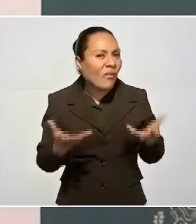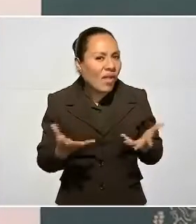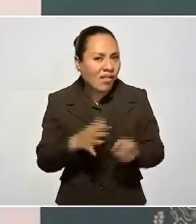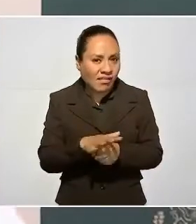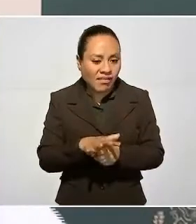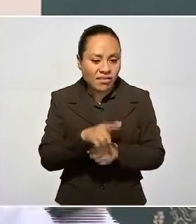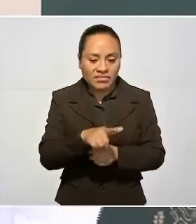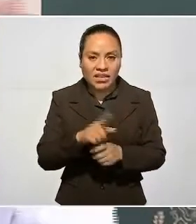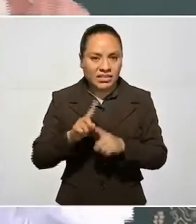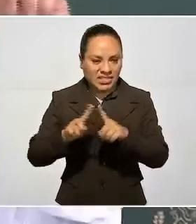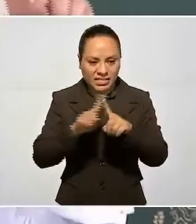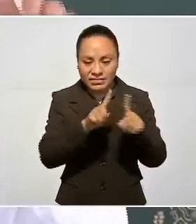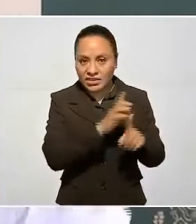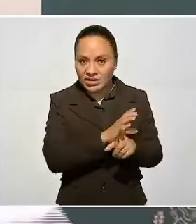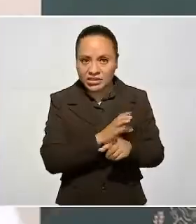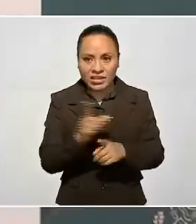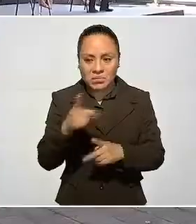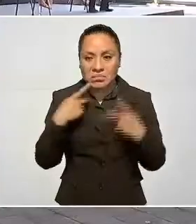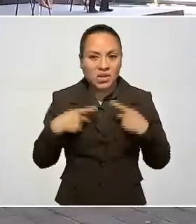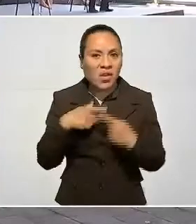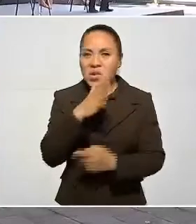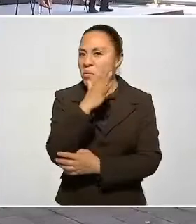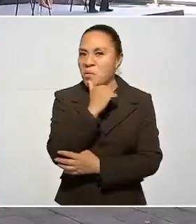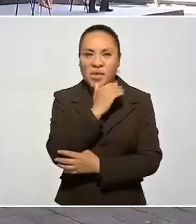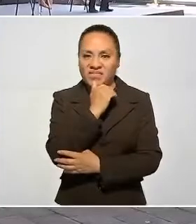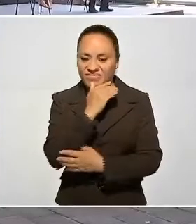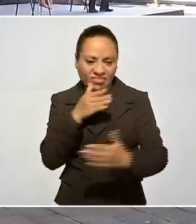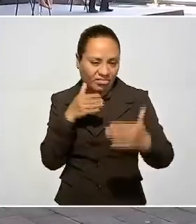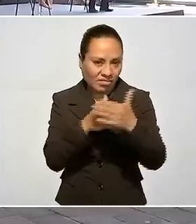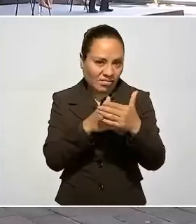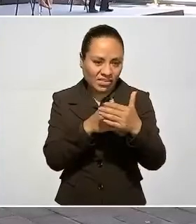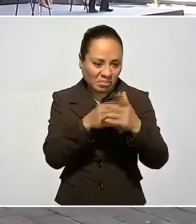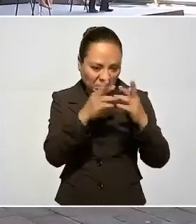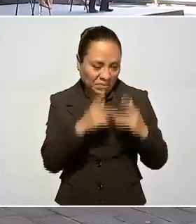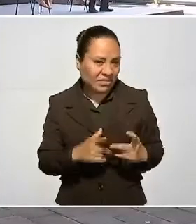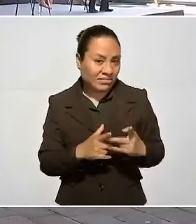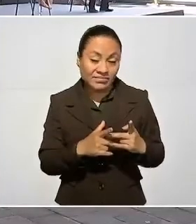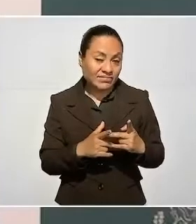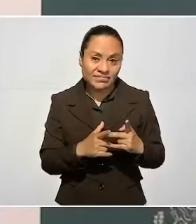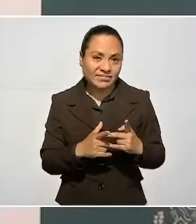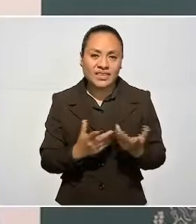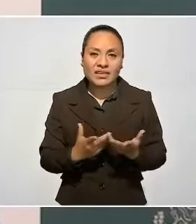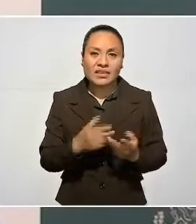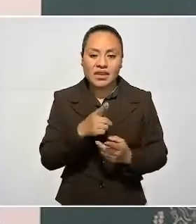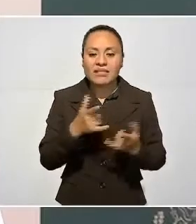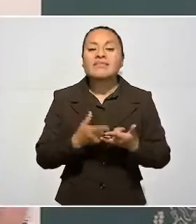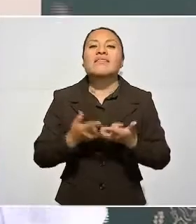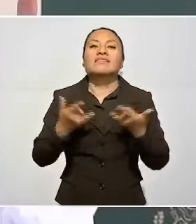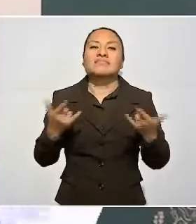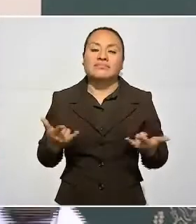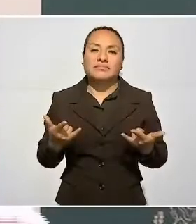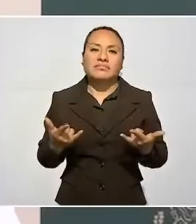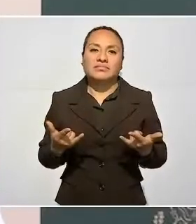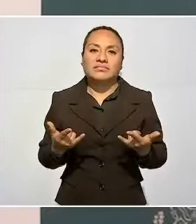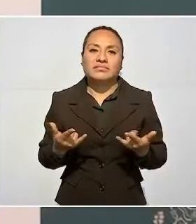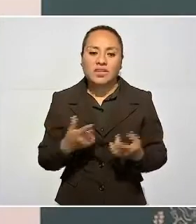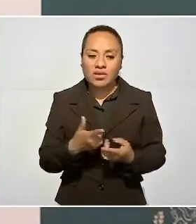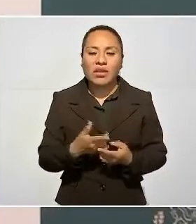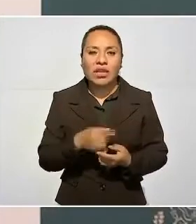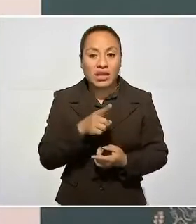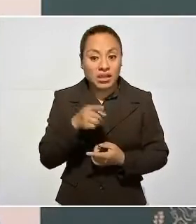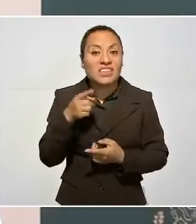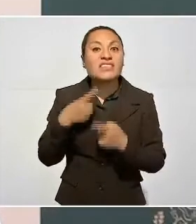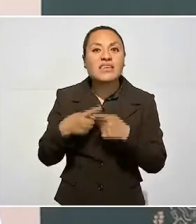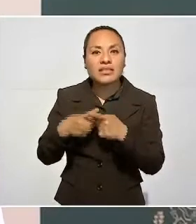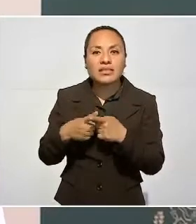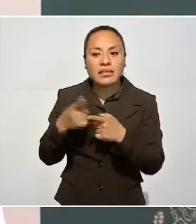del alcance de toda perversidad, y es el fallo tremendo de la historia. Ella nos